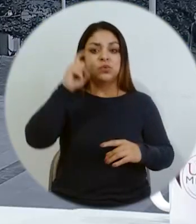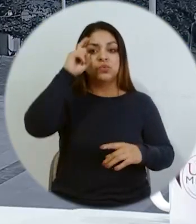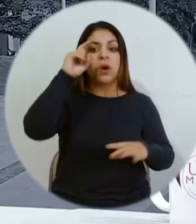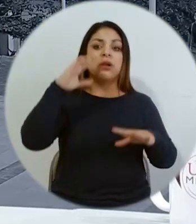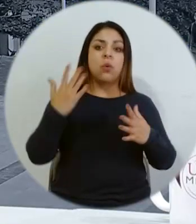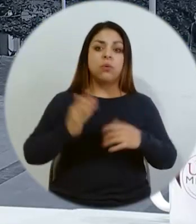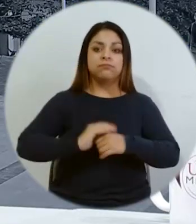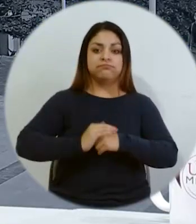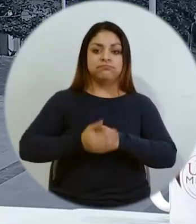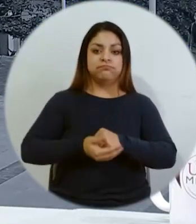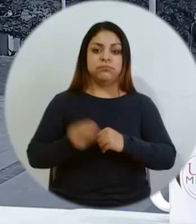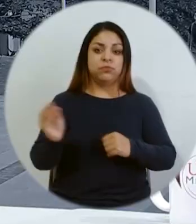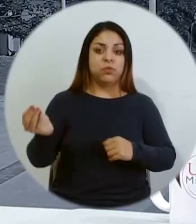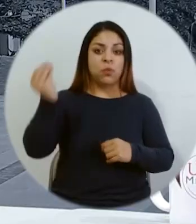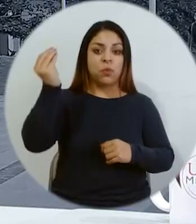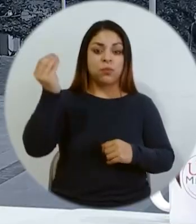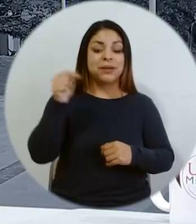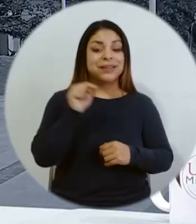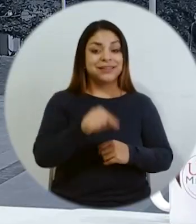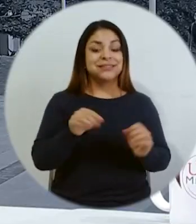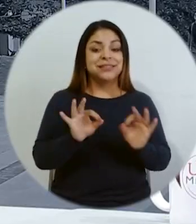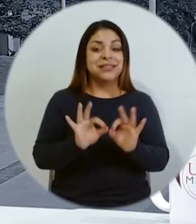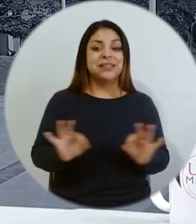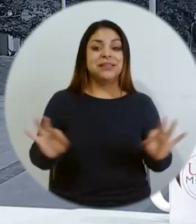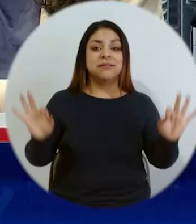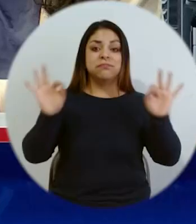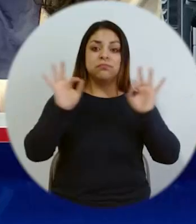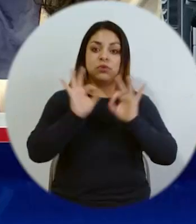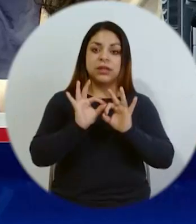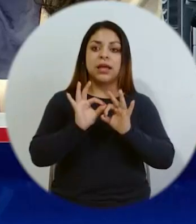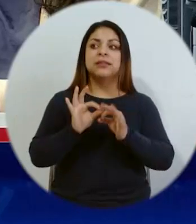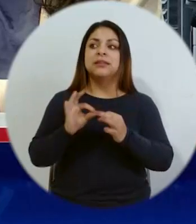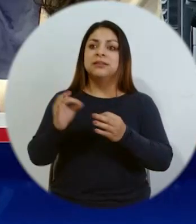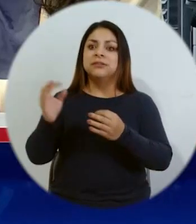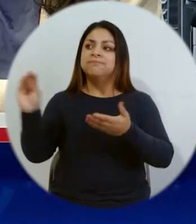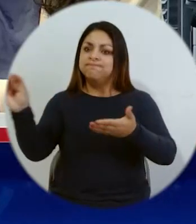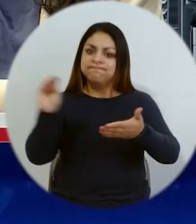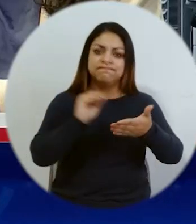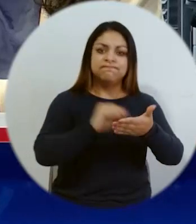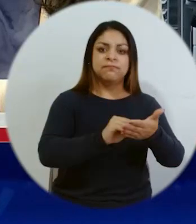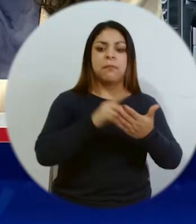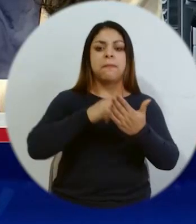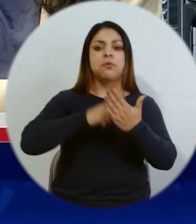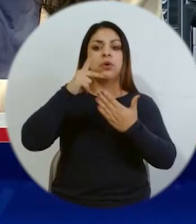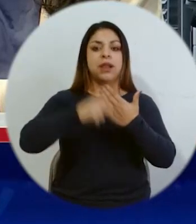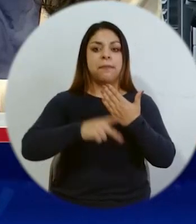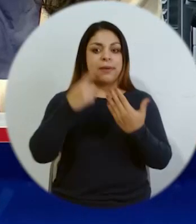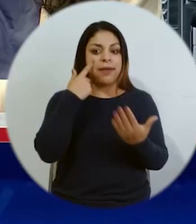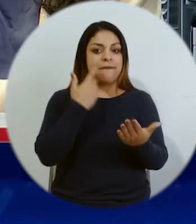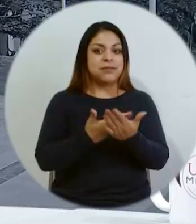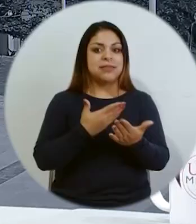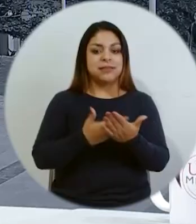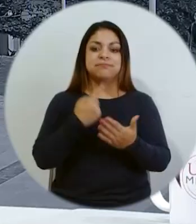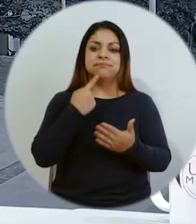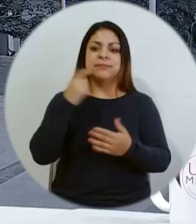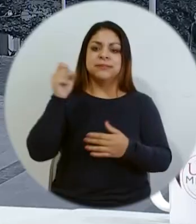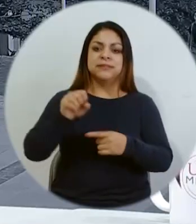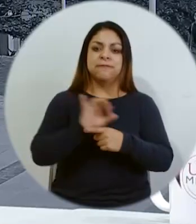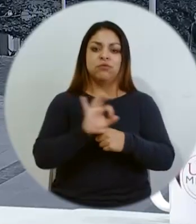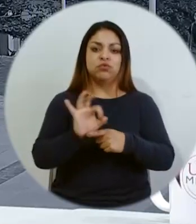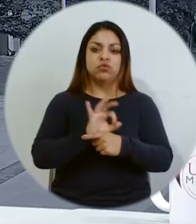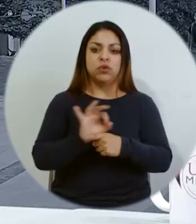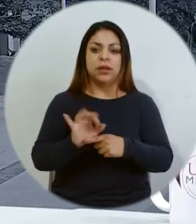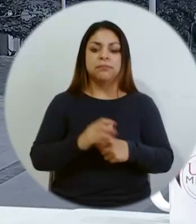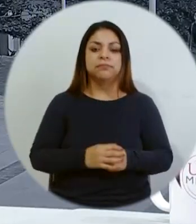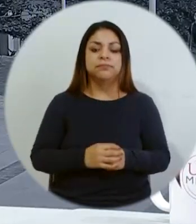en adolescentes. Entonces, es fundamental que se recuperen programas que la evidencia demuestra que sí funcionan. A